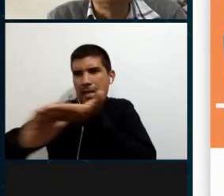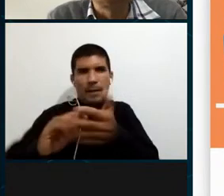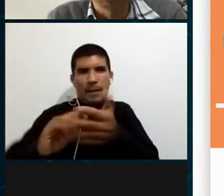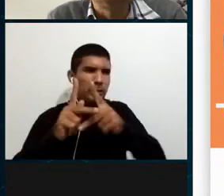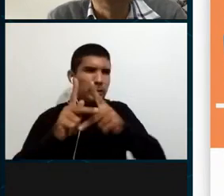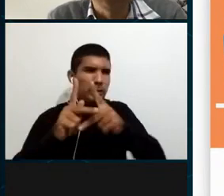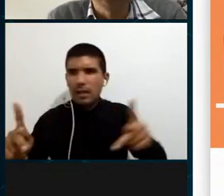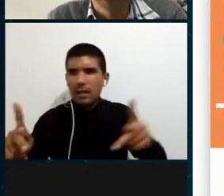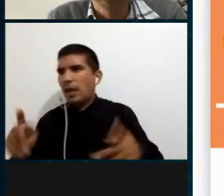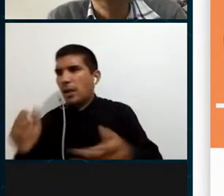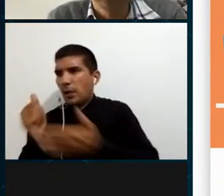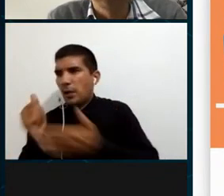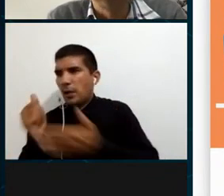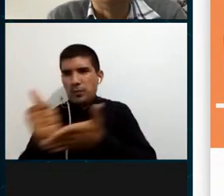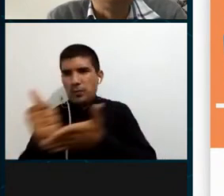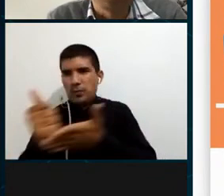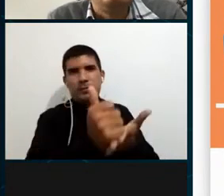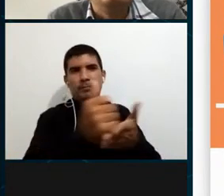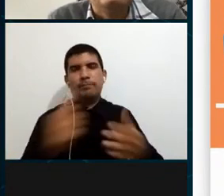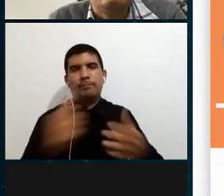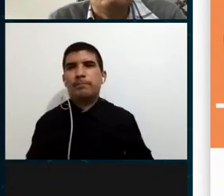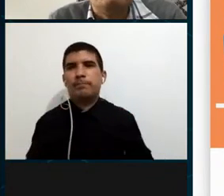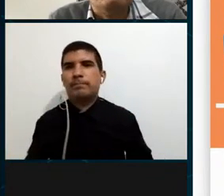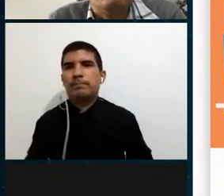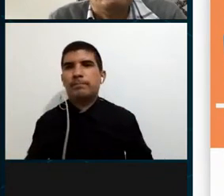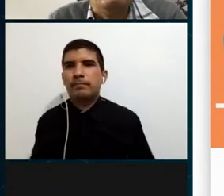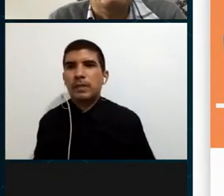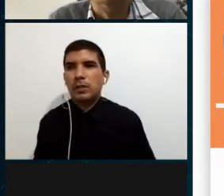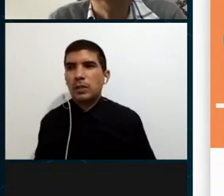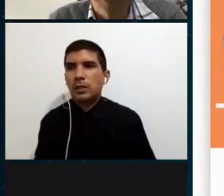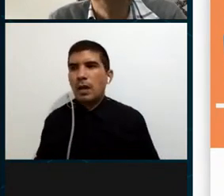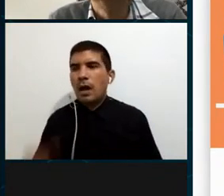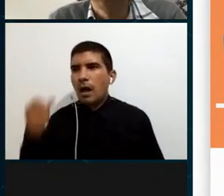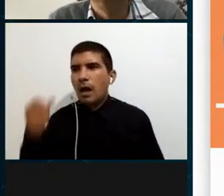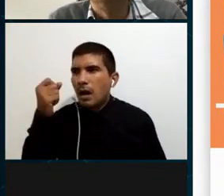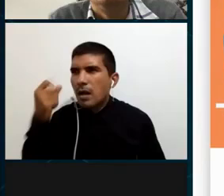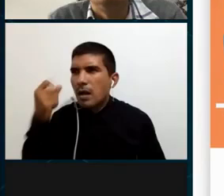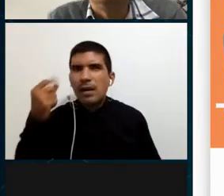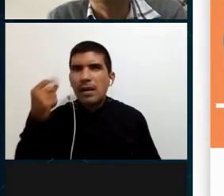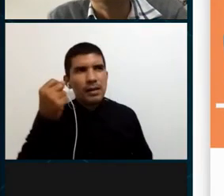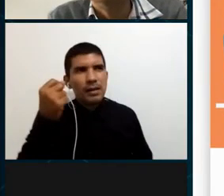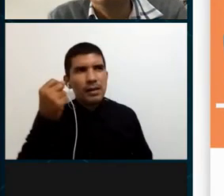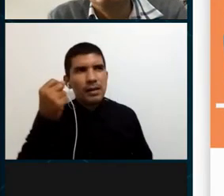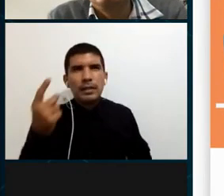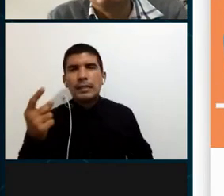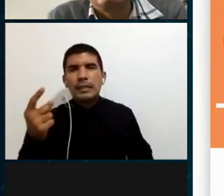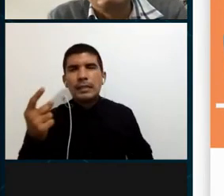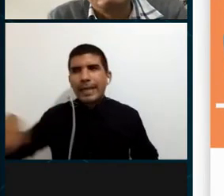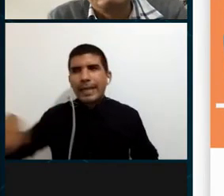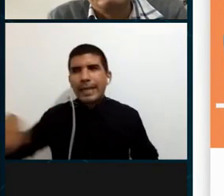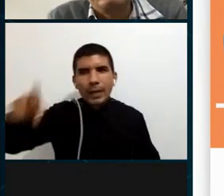Si tengo claros los beneficios, ya es alinearlo con mi modelo de negocios, un modelo de negocios